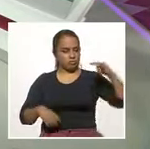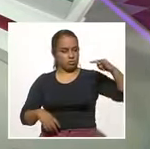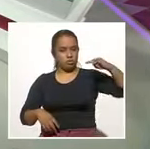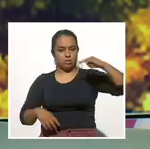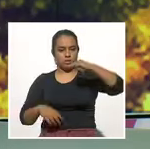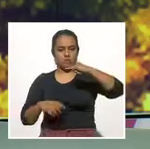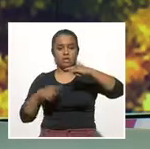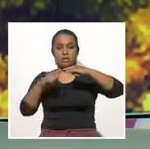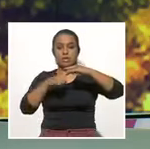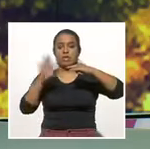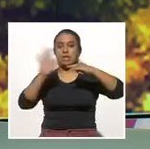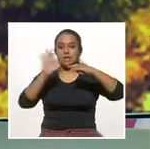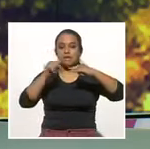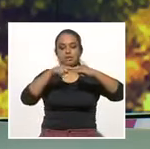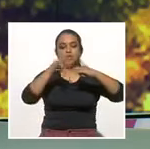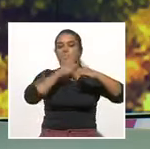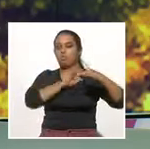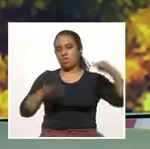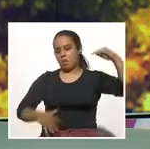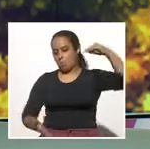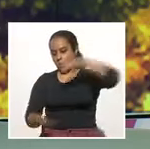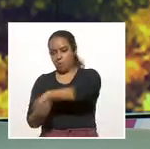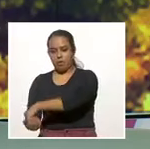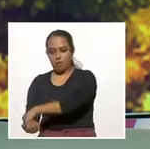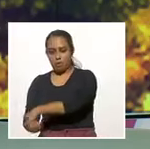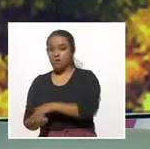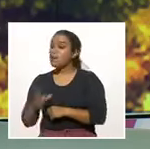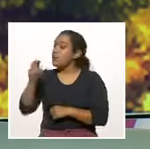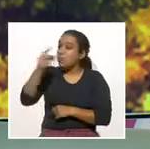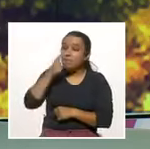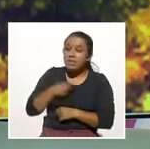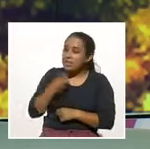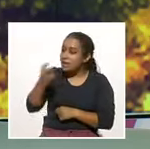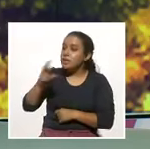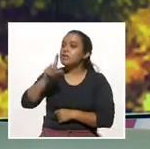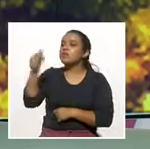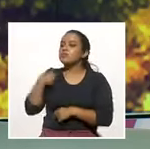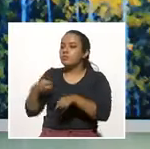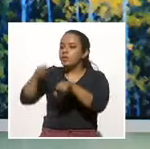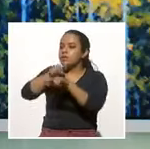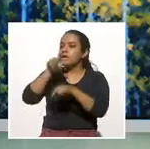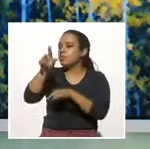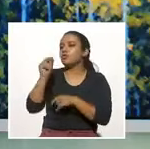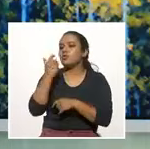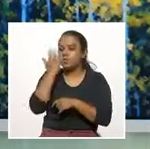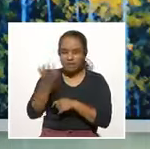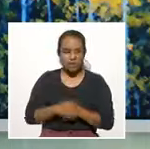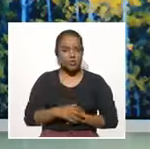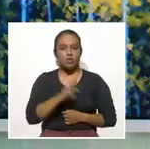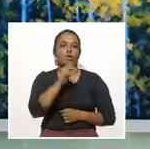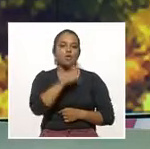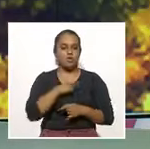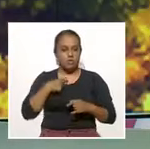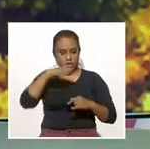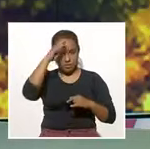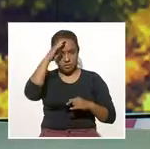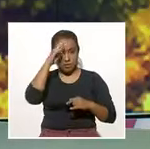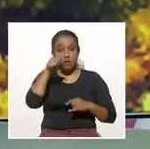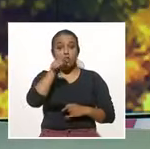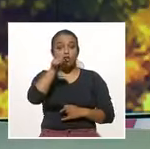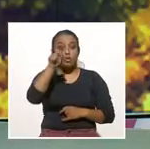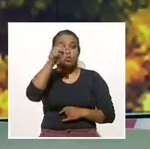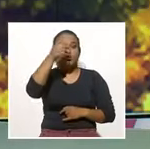tiene una posibilidad de caer. Siempre va a existir. Ya no me digas eso, ya no voy a querer subir. No, es que no te quieras subir. Es que lo dice el otro punto. El no querer